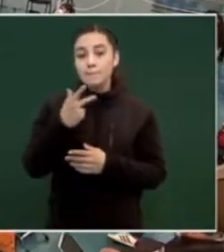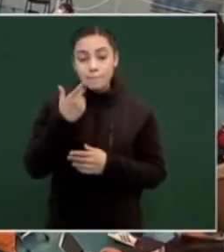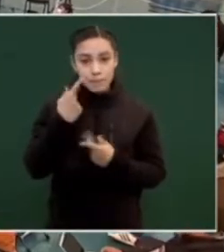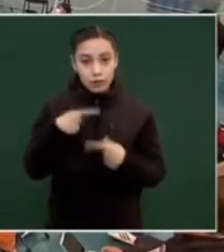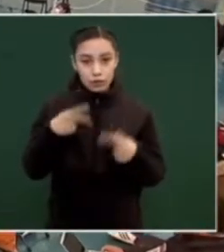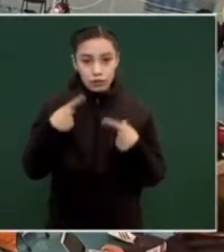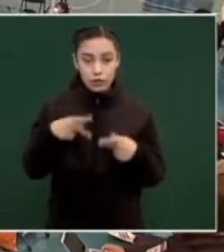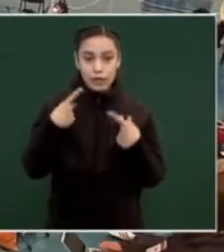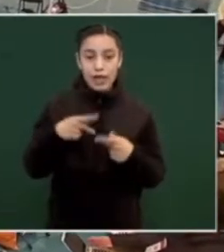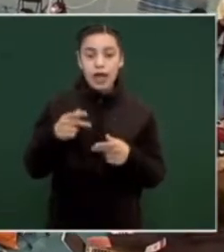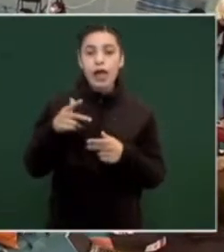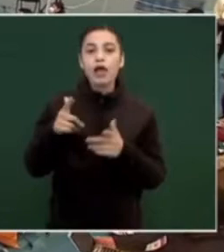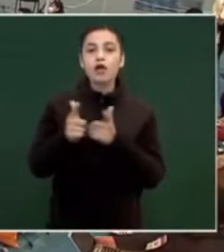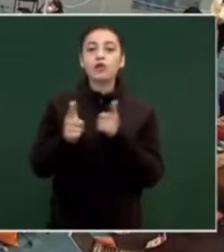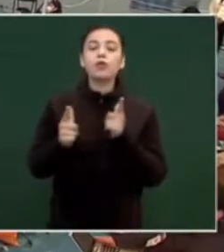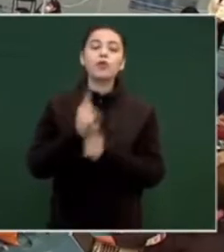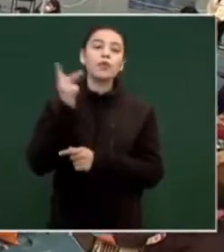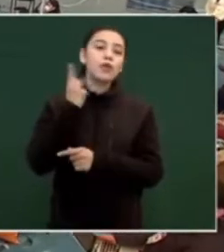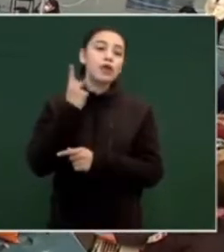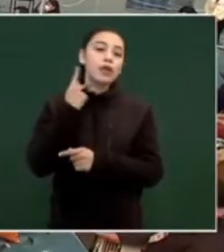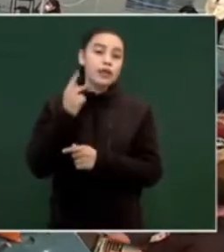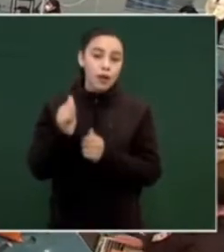porque los labios